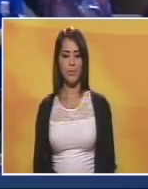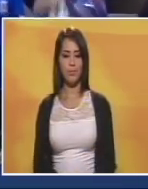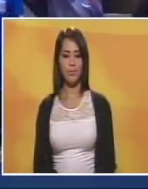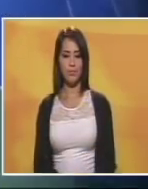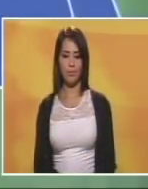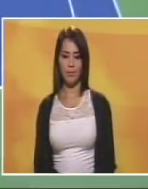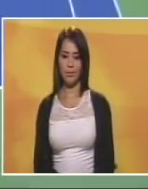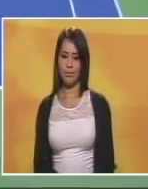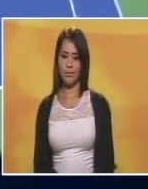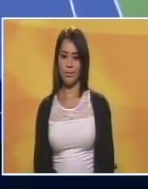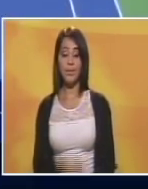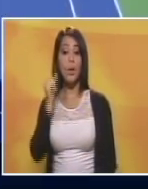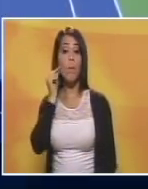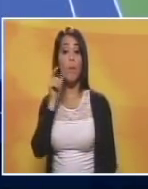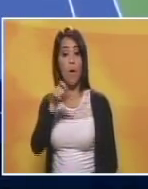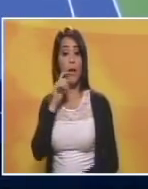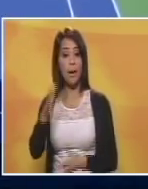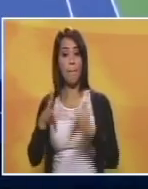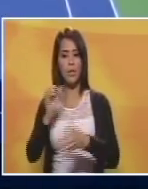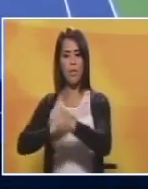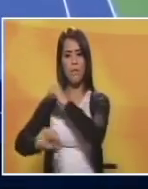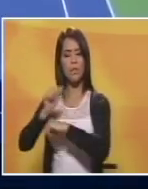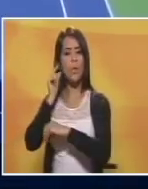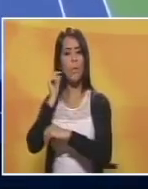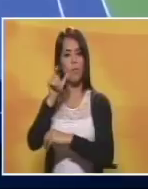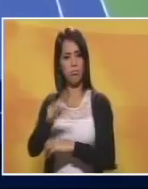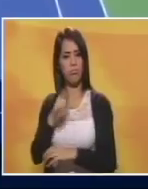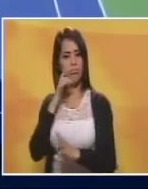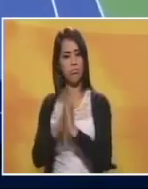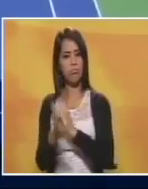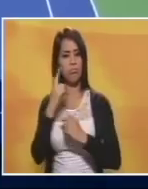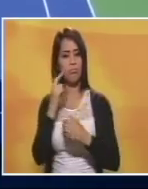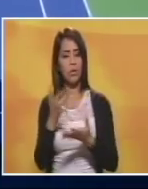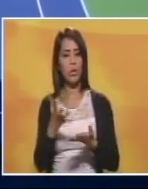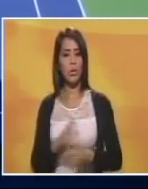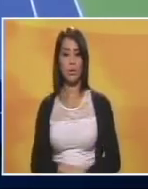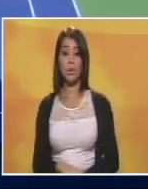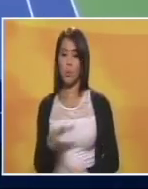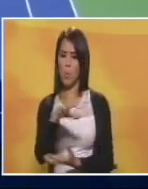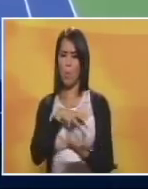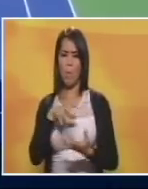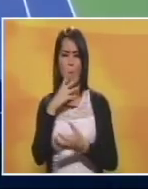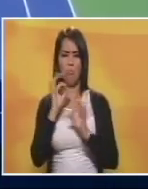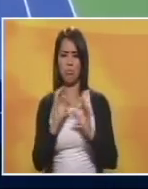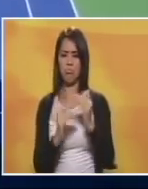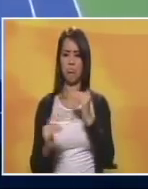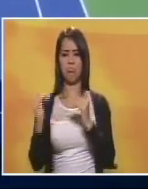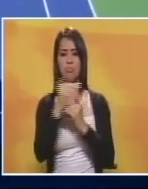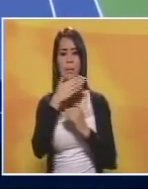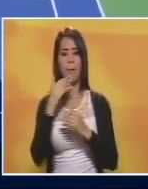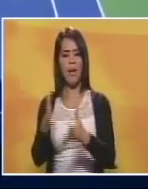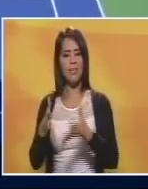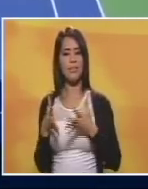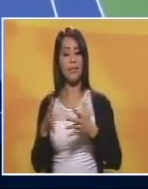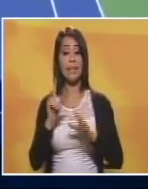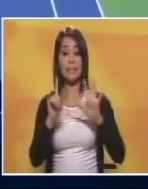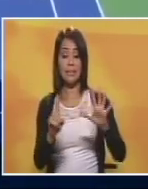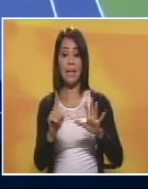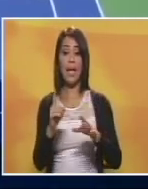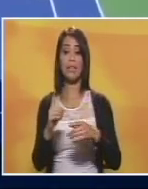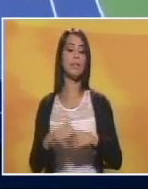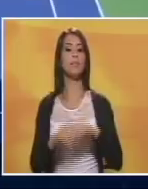6-4, 6-3 y 6-1 en 2 horas y 4 minutos de partido ante el croata Borna Čorić. Su próximo